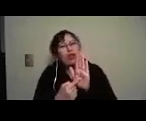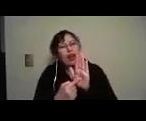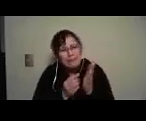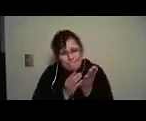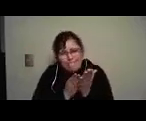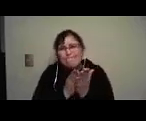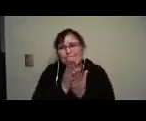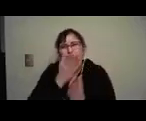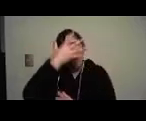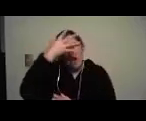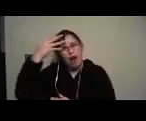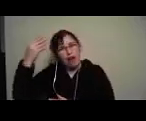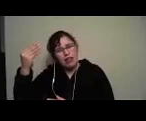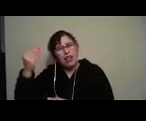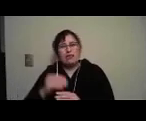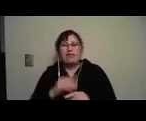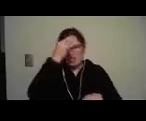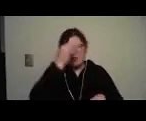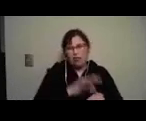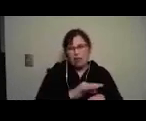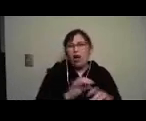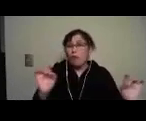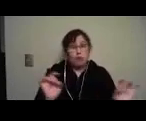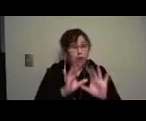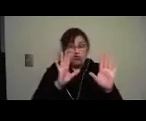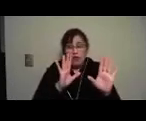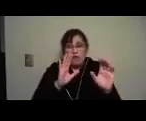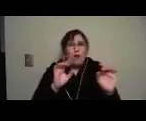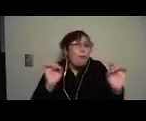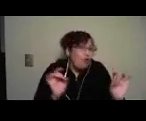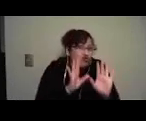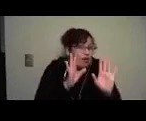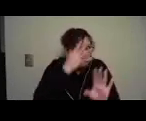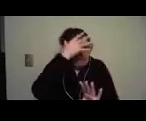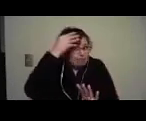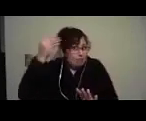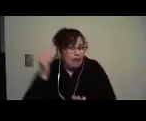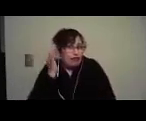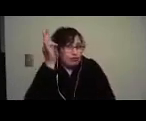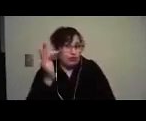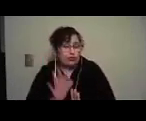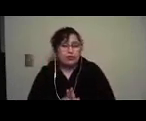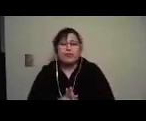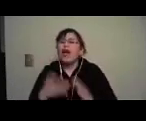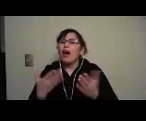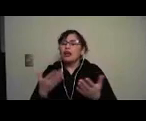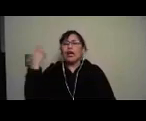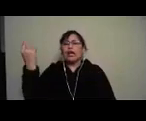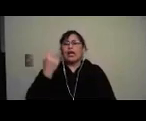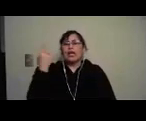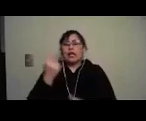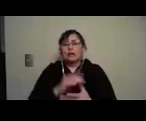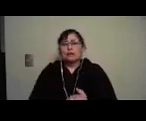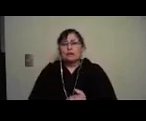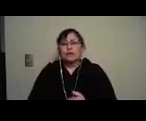inicio de una enfermedad que posiblemente puede ser una demencia, ¿ya? Ahora, en general, cuando ya